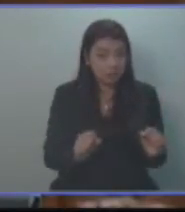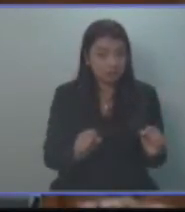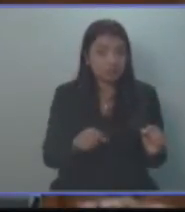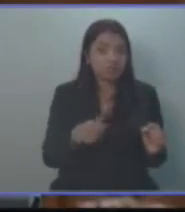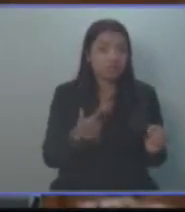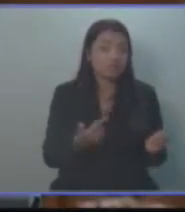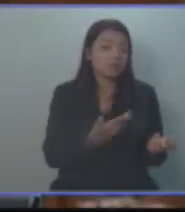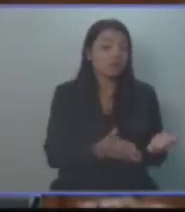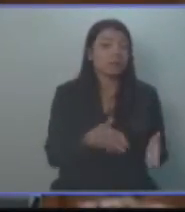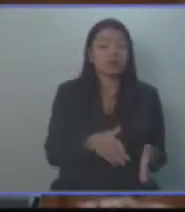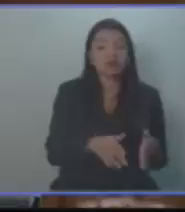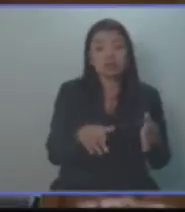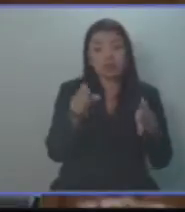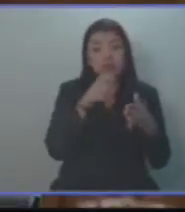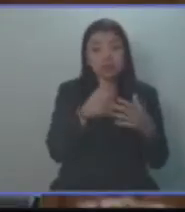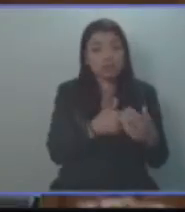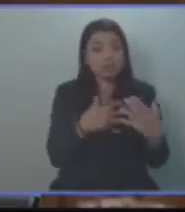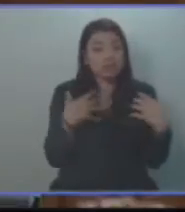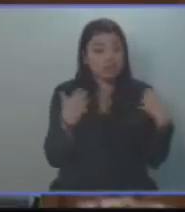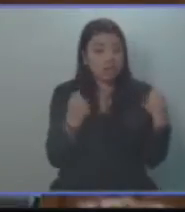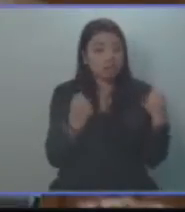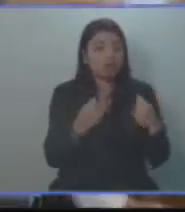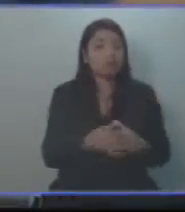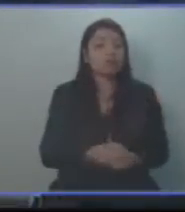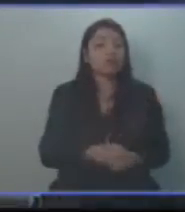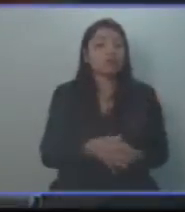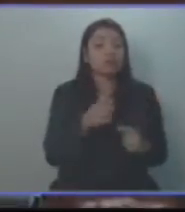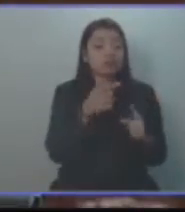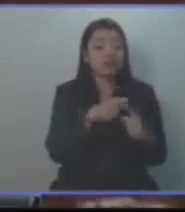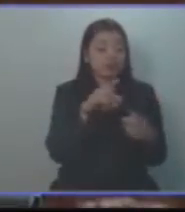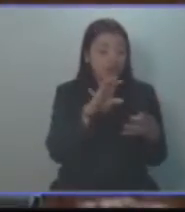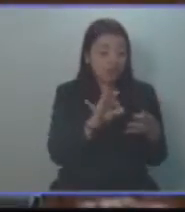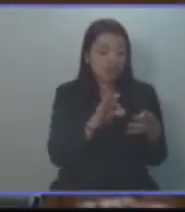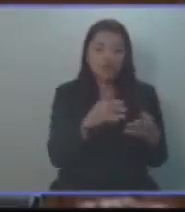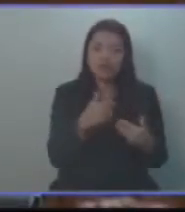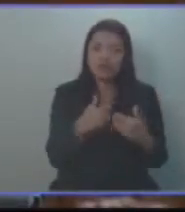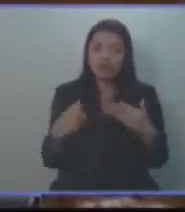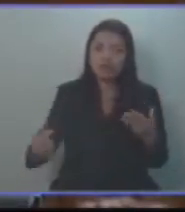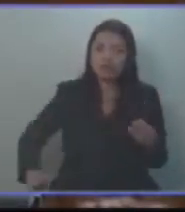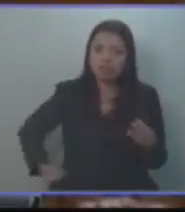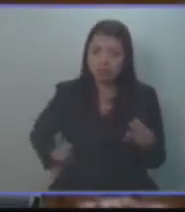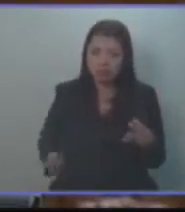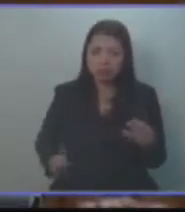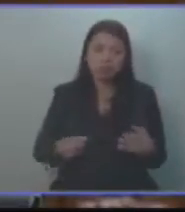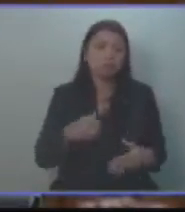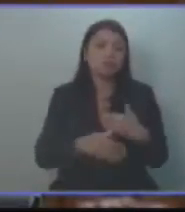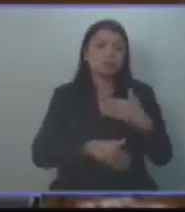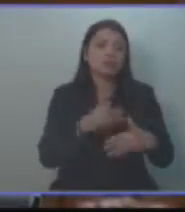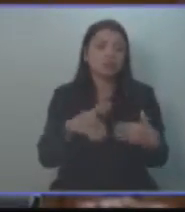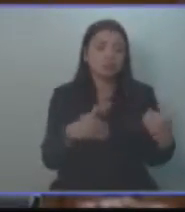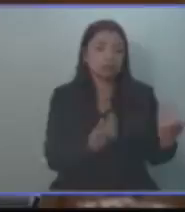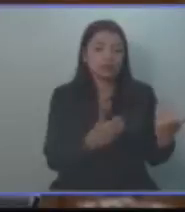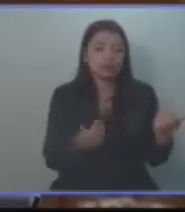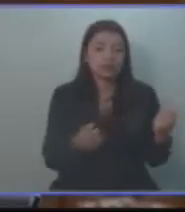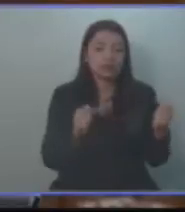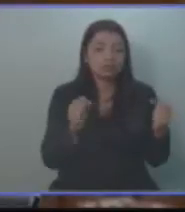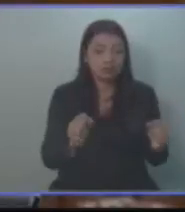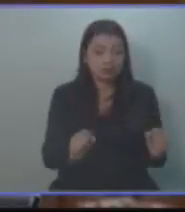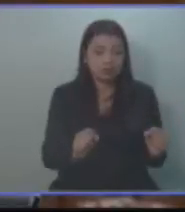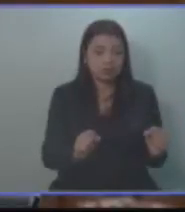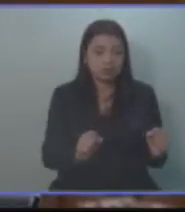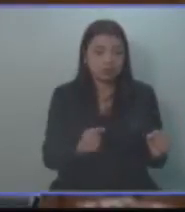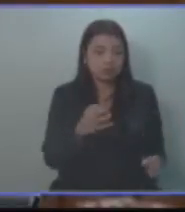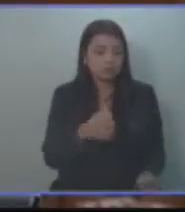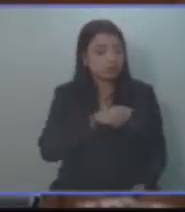instalaciones de las instituciones de salud. F. En el caso de los estudiantes en internado rotatorio, prescribir como